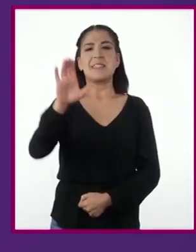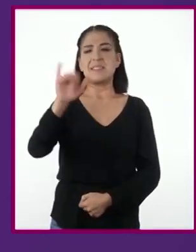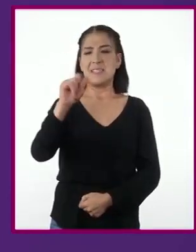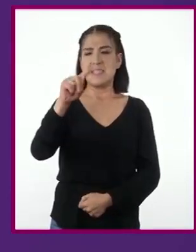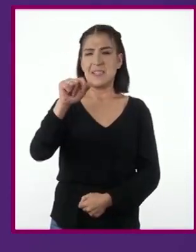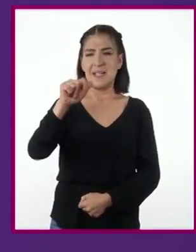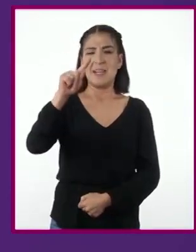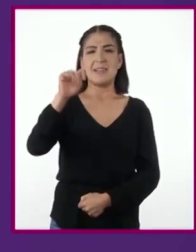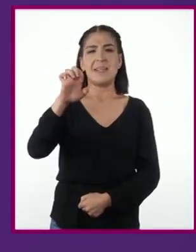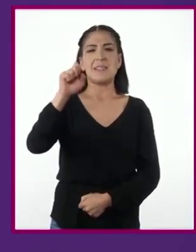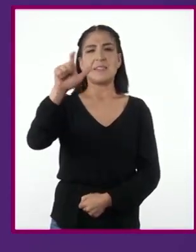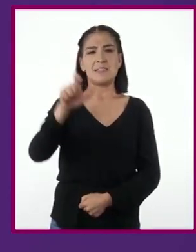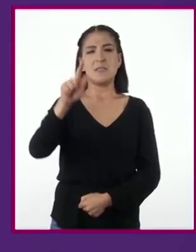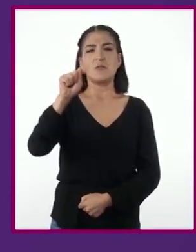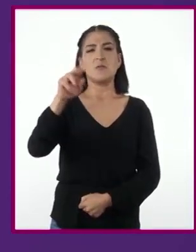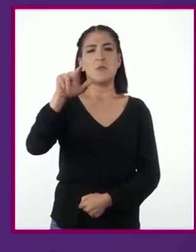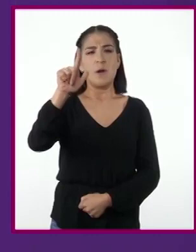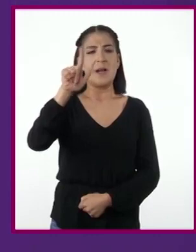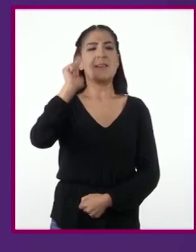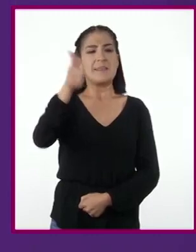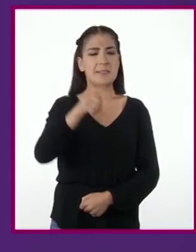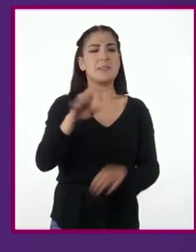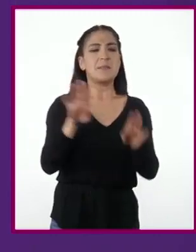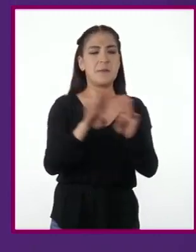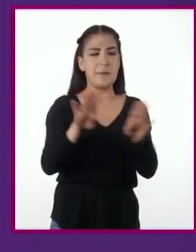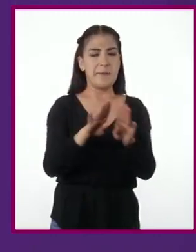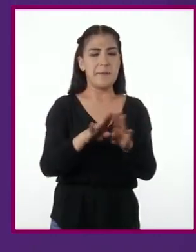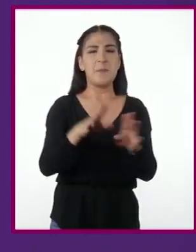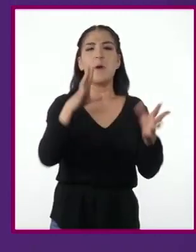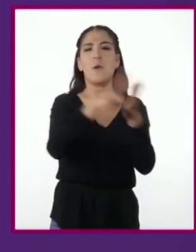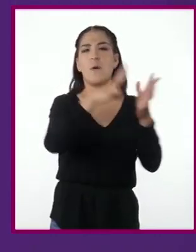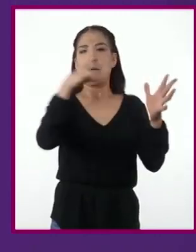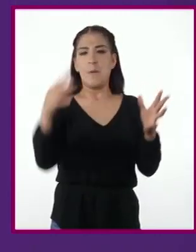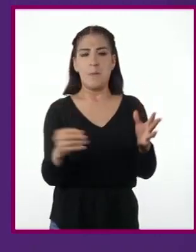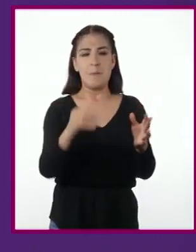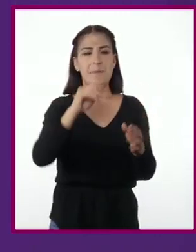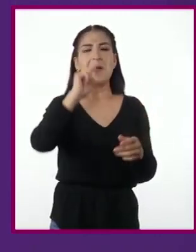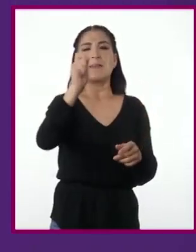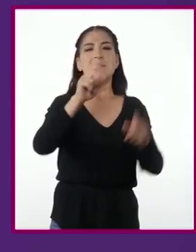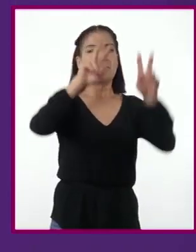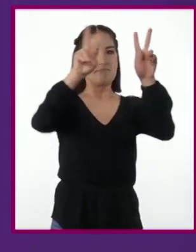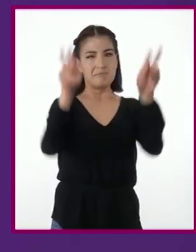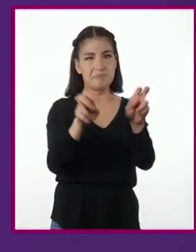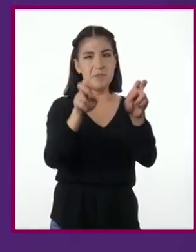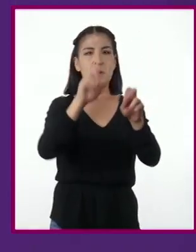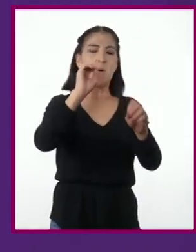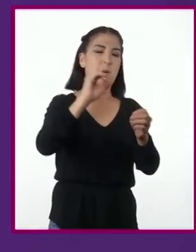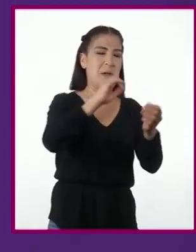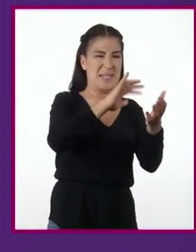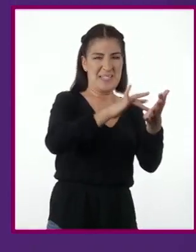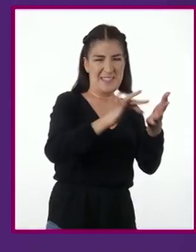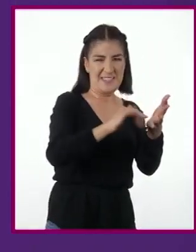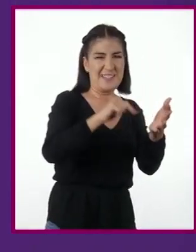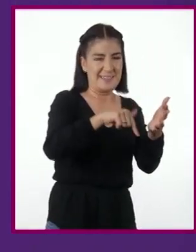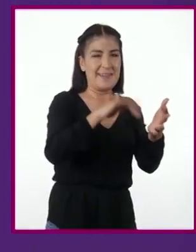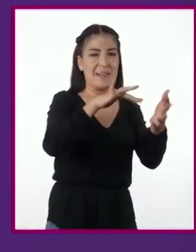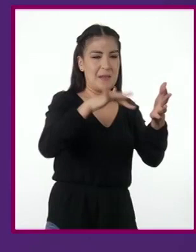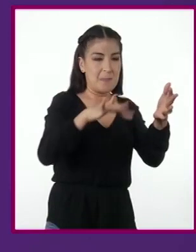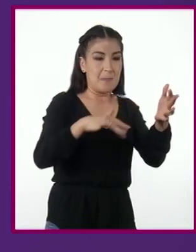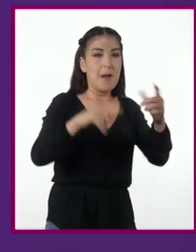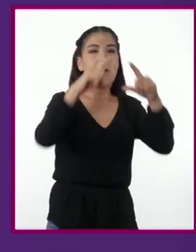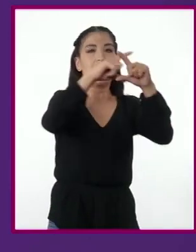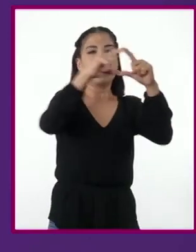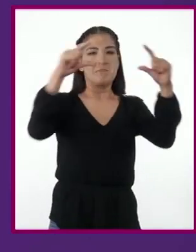Una cita textual es una copia exacta de una frase o un fragmento del libro, tal y como